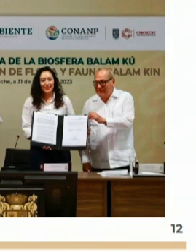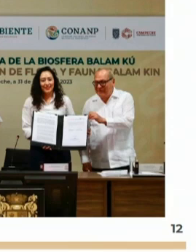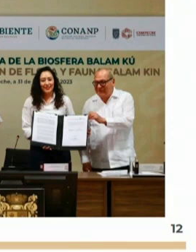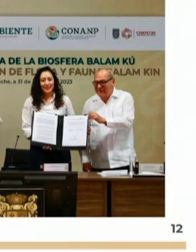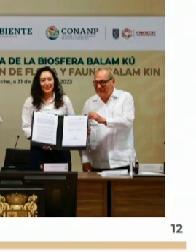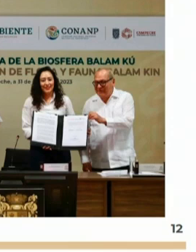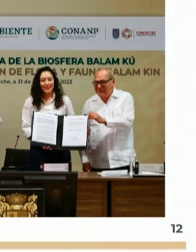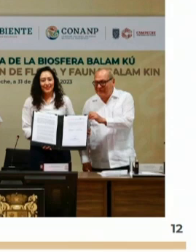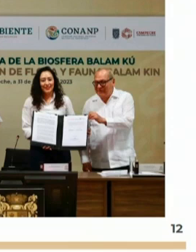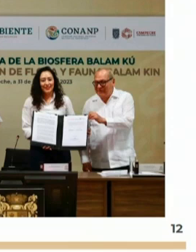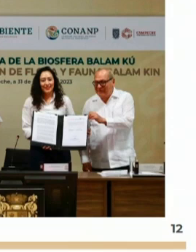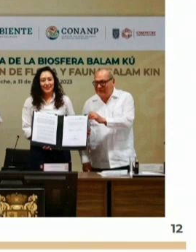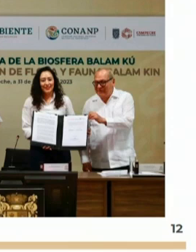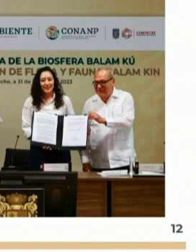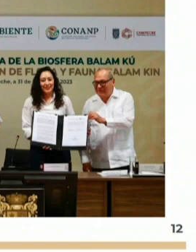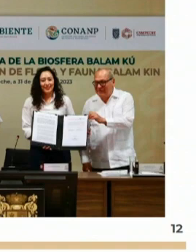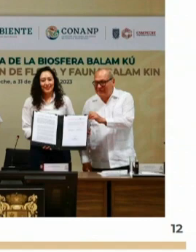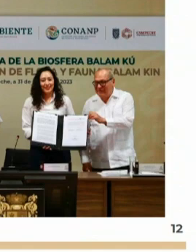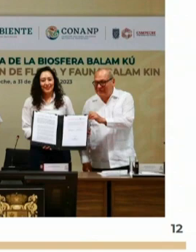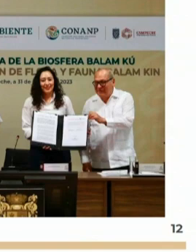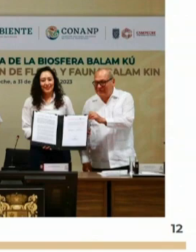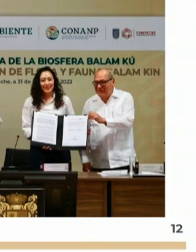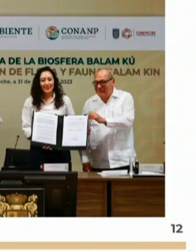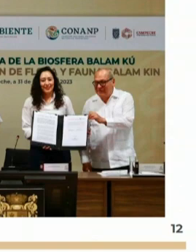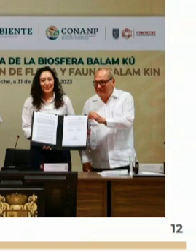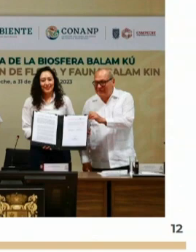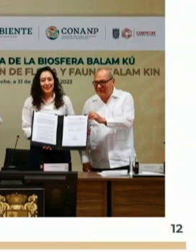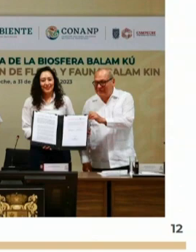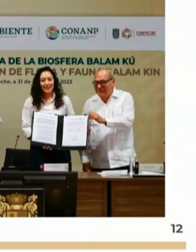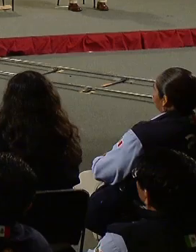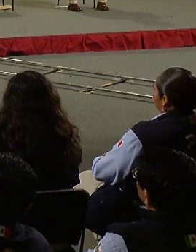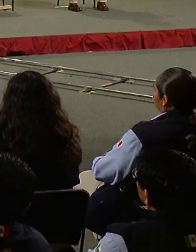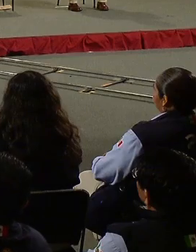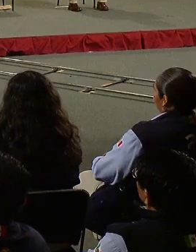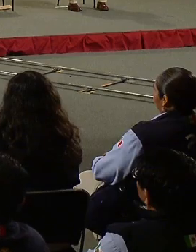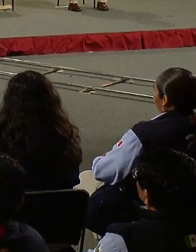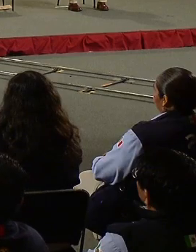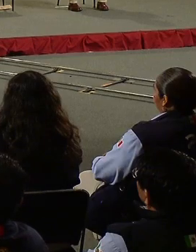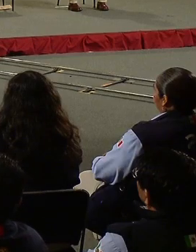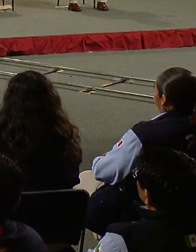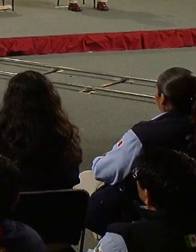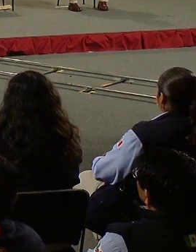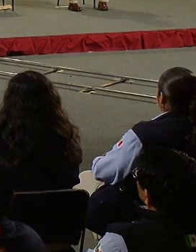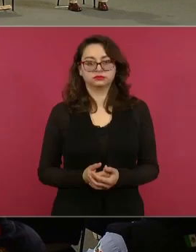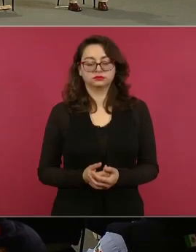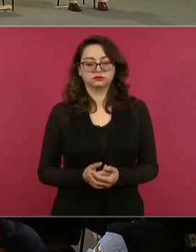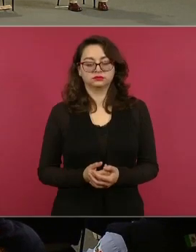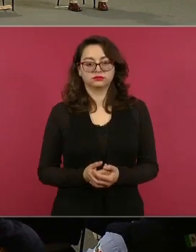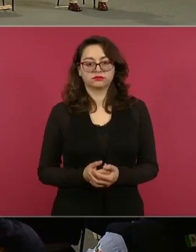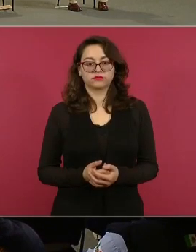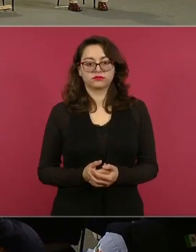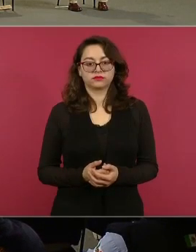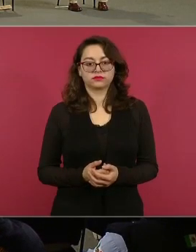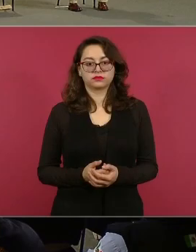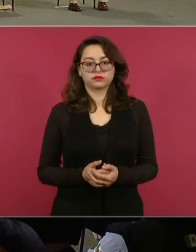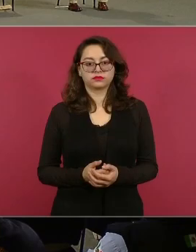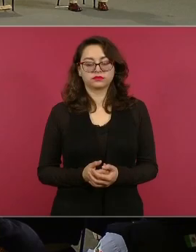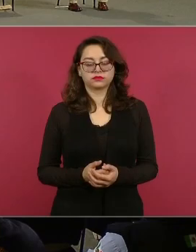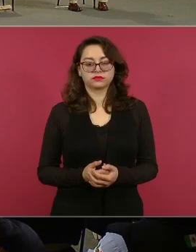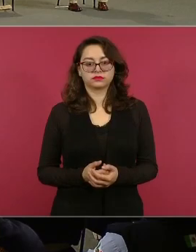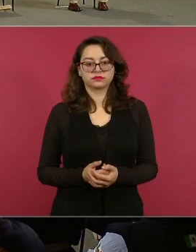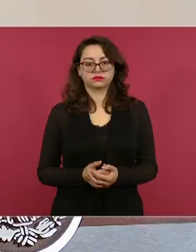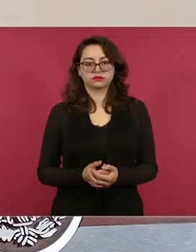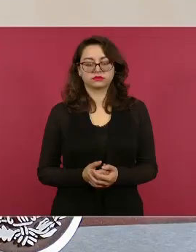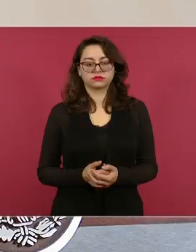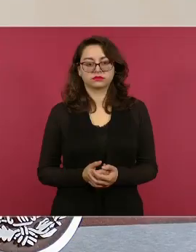los cuerpos de agua, que son sitios de descanso, alimentación y reproducción, las famosas aguadas, como lo